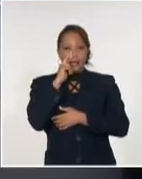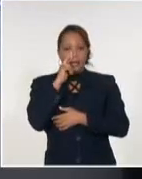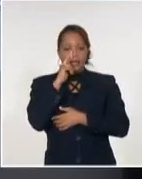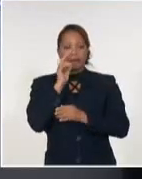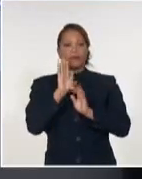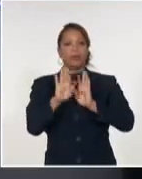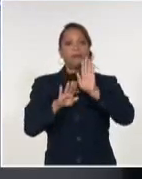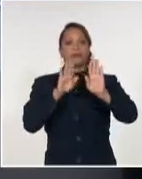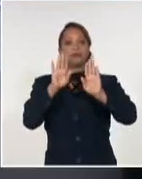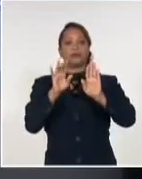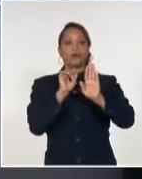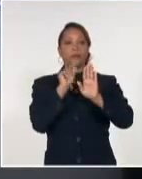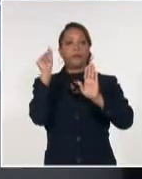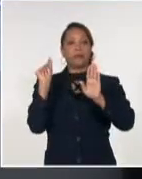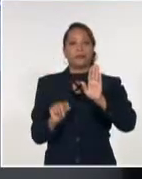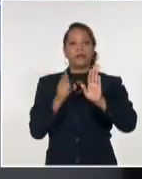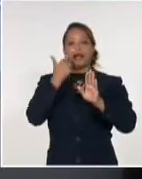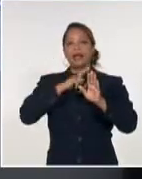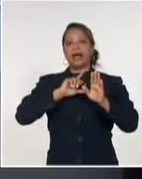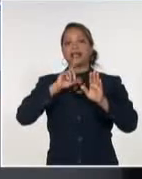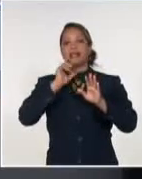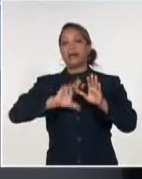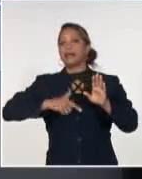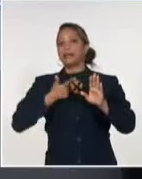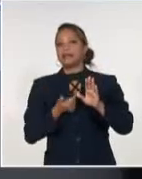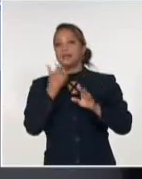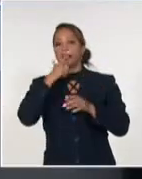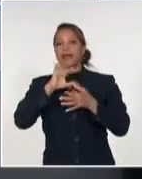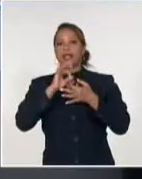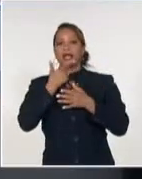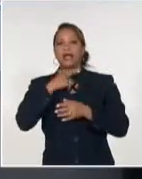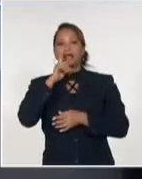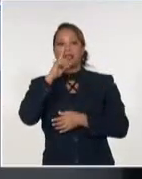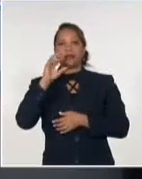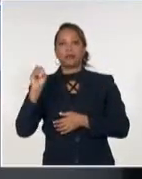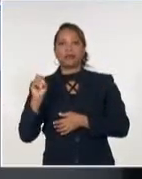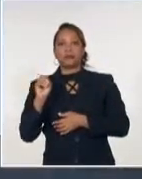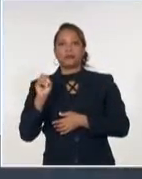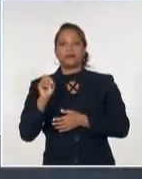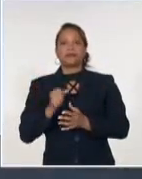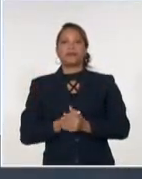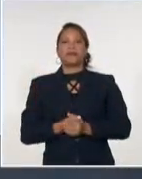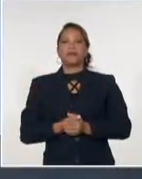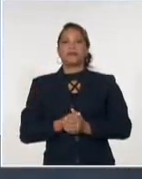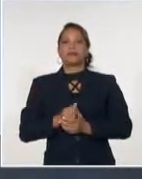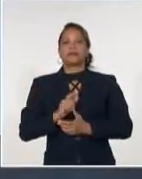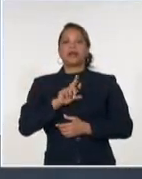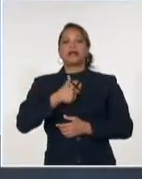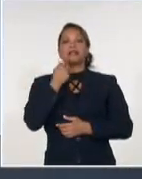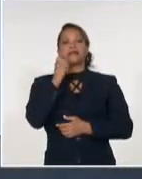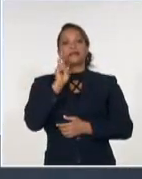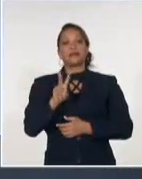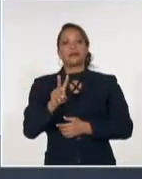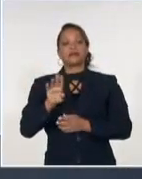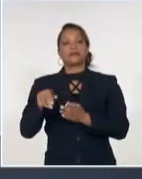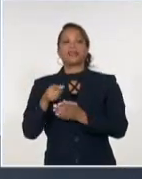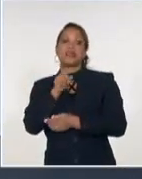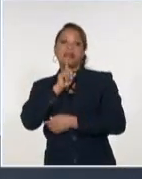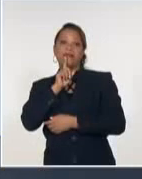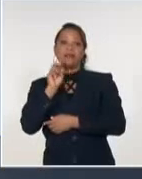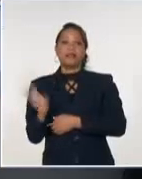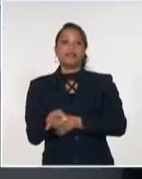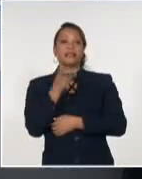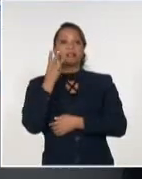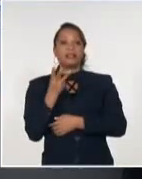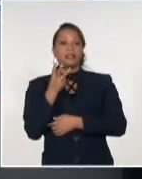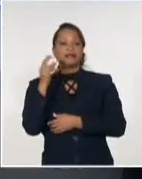del artista Alejandro García en el Centro de Desarrollo de las Artes Visuales de aquí de La Habana. Por otra parte, el viernes 3 tendremos la